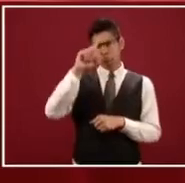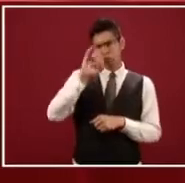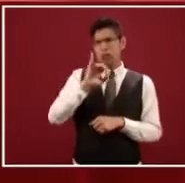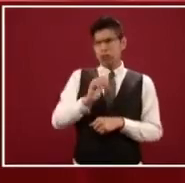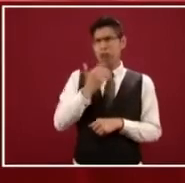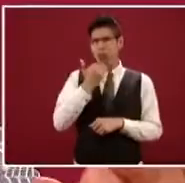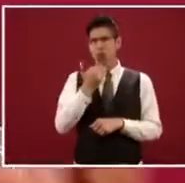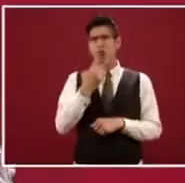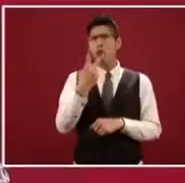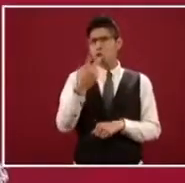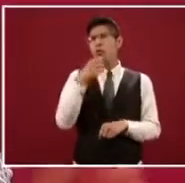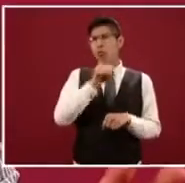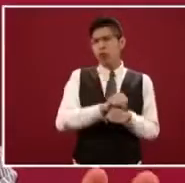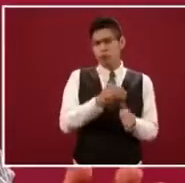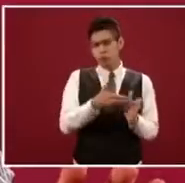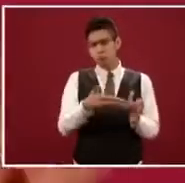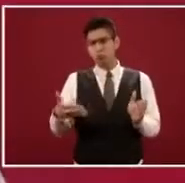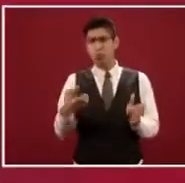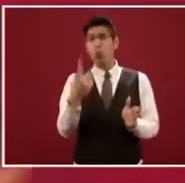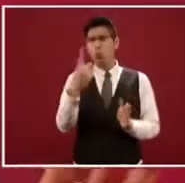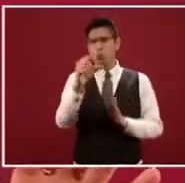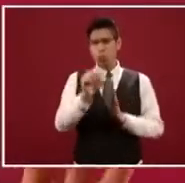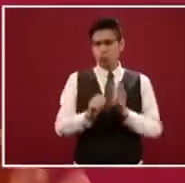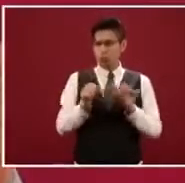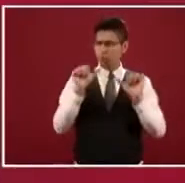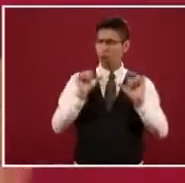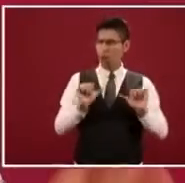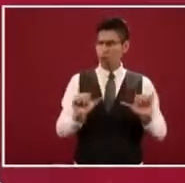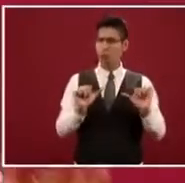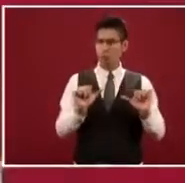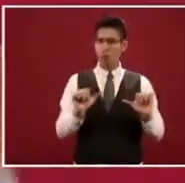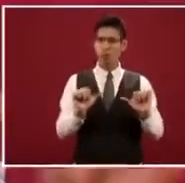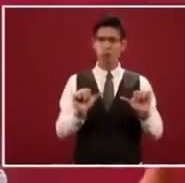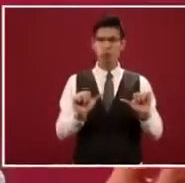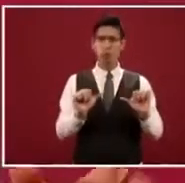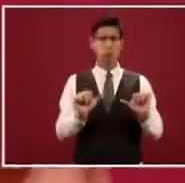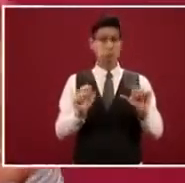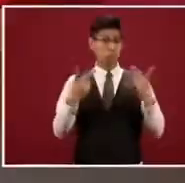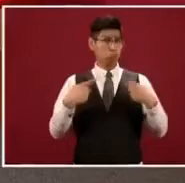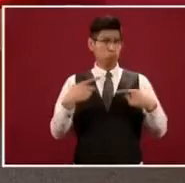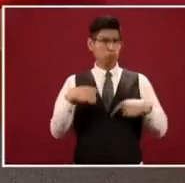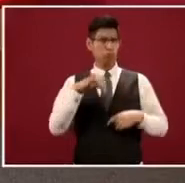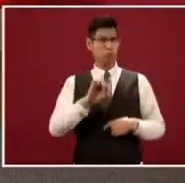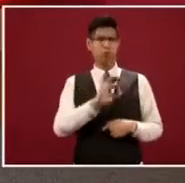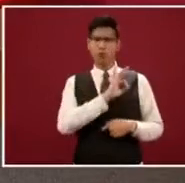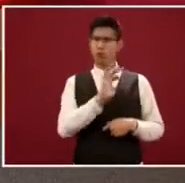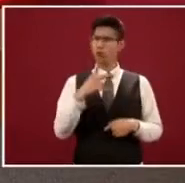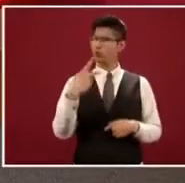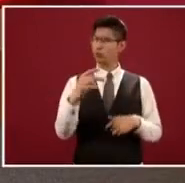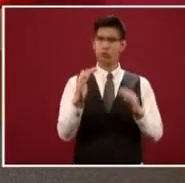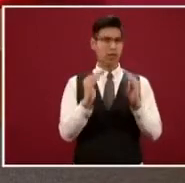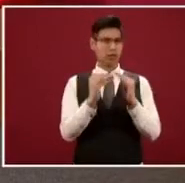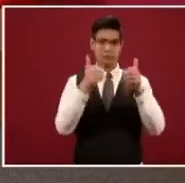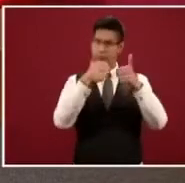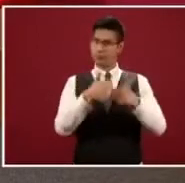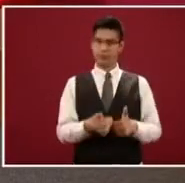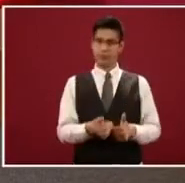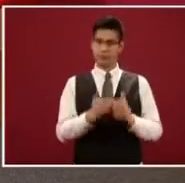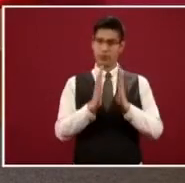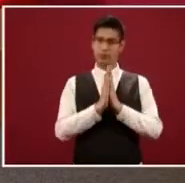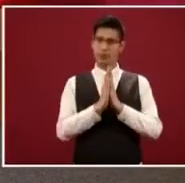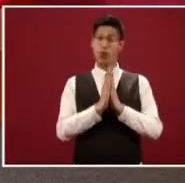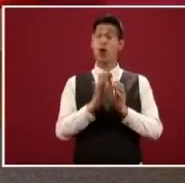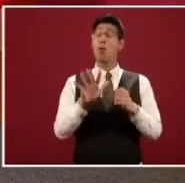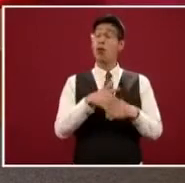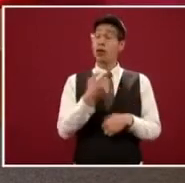mes de distancia, de sana distancia, en la medida que las personas, las familias permanezcan en sus casas, porque no tienen